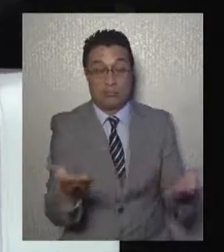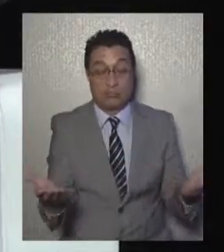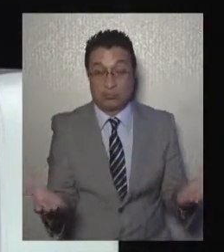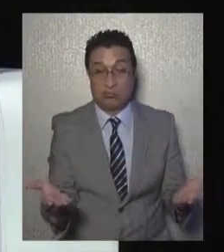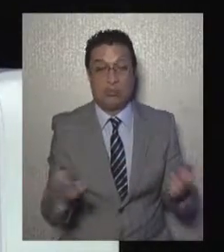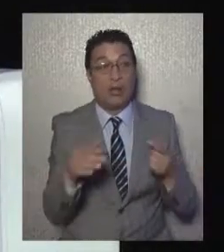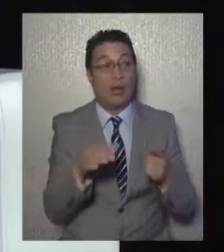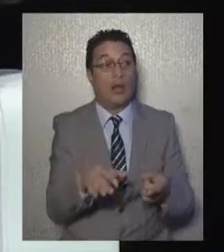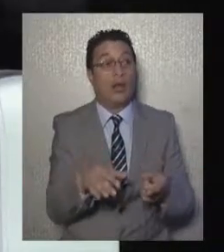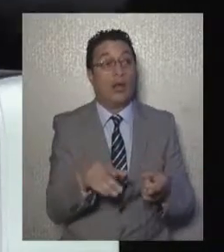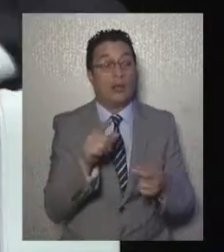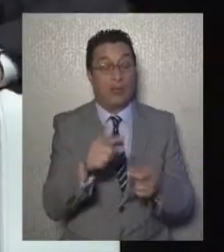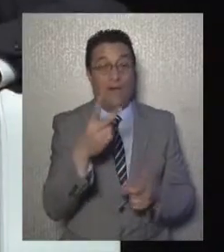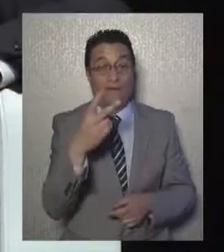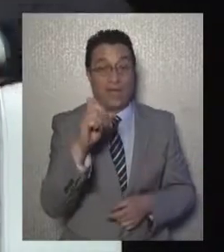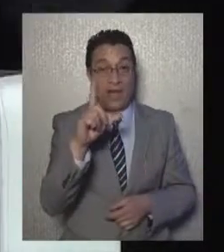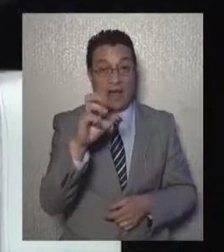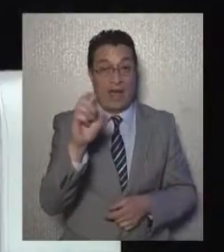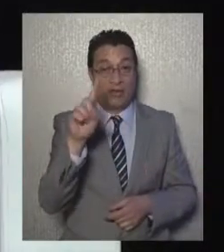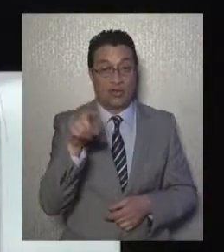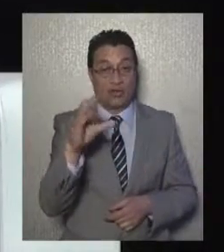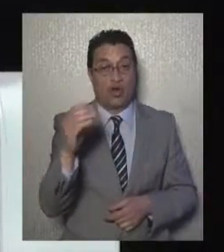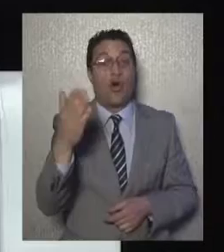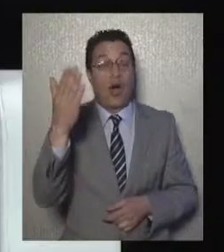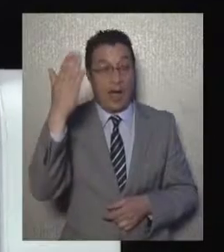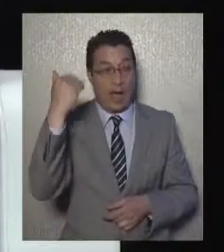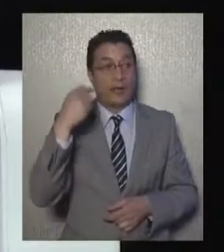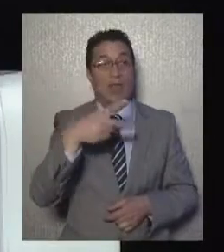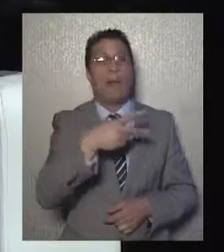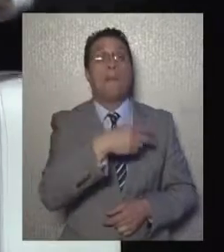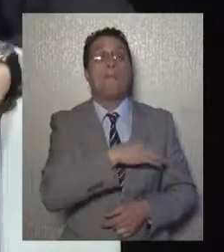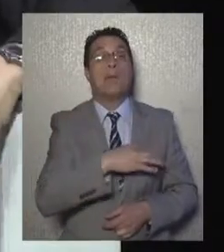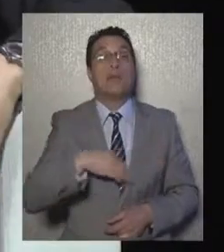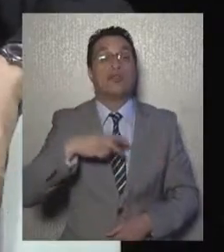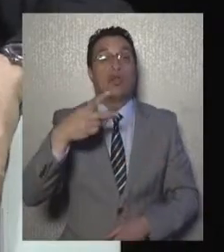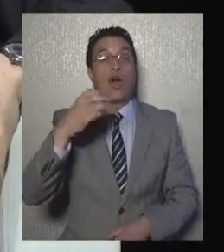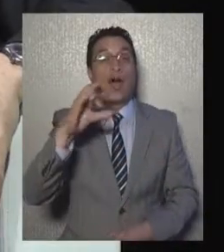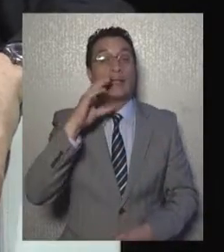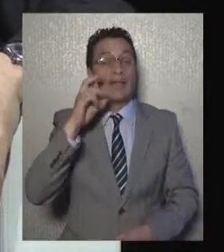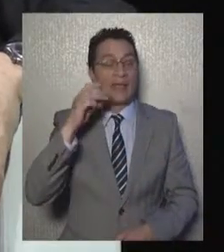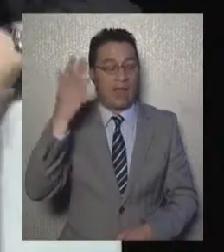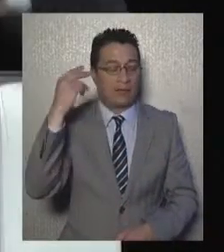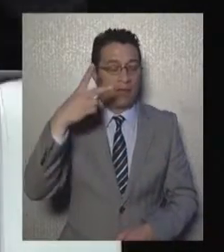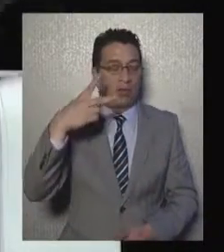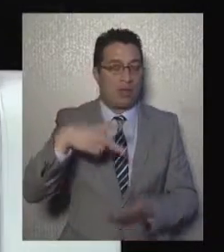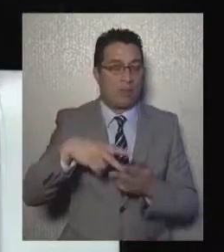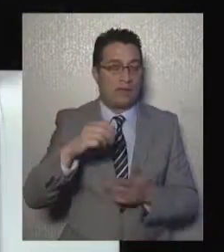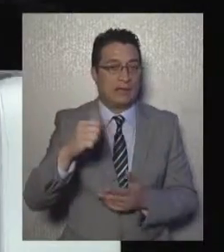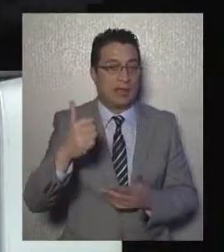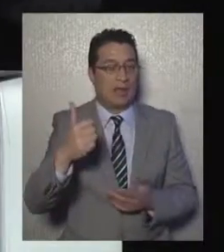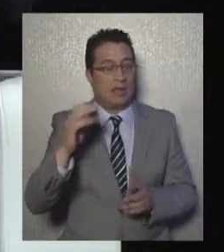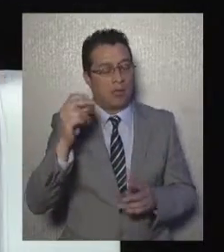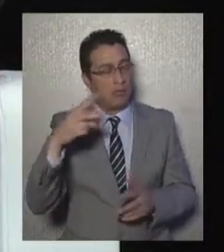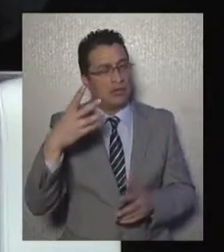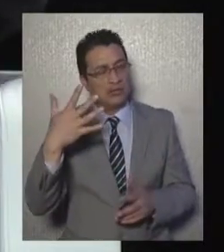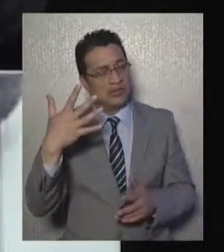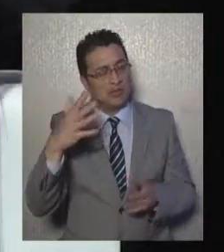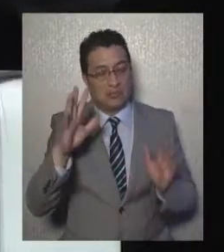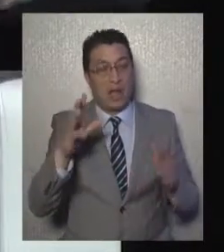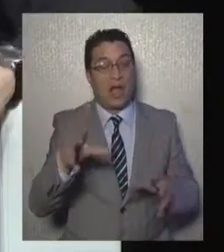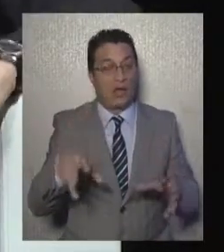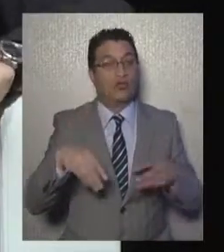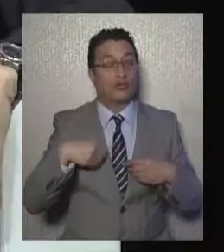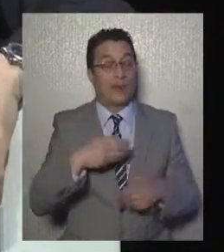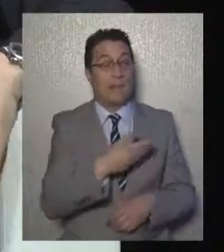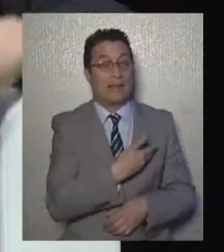Esta frase se la escuché a Andrés Velasco cuando estaba de candidato a ministro de Hacienda por ahí por el 2006, cuando terminó, 2005, cuando terminó asumiendo la presidenta y